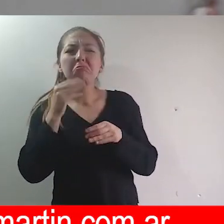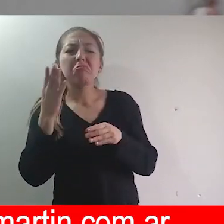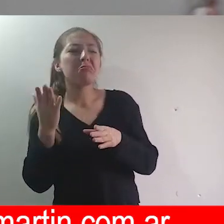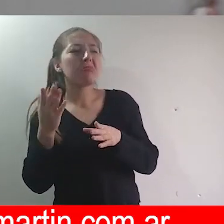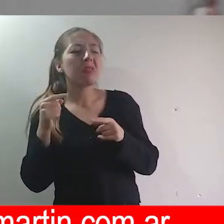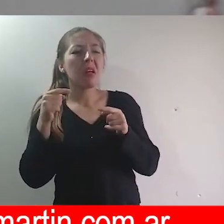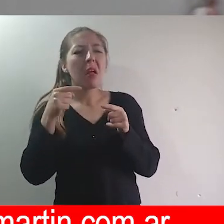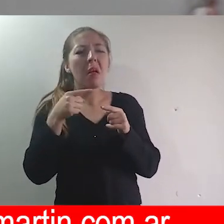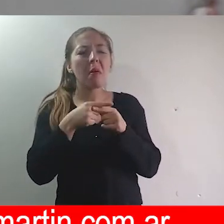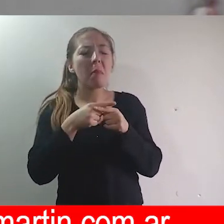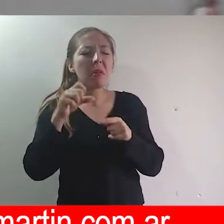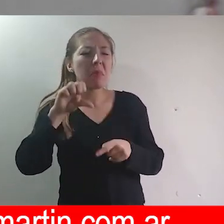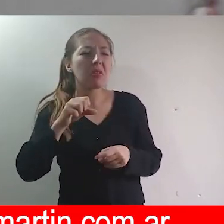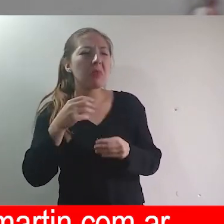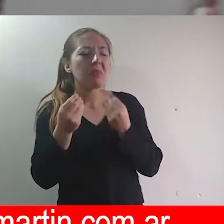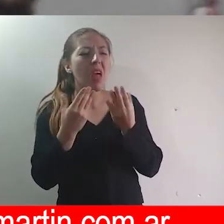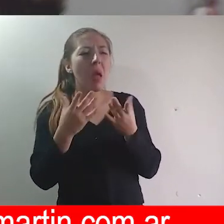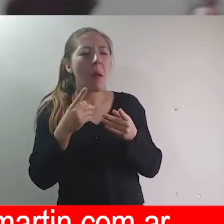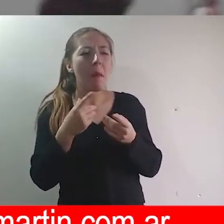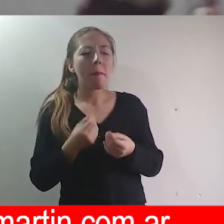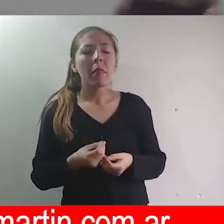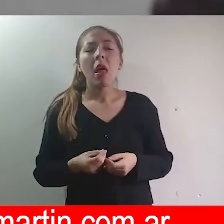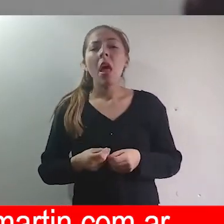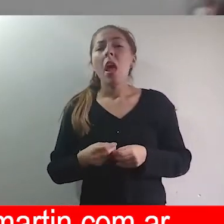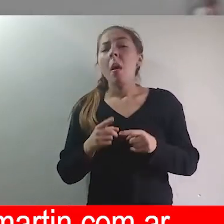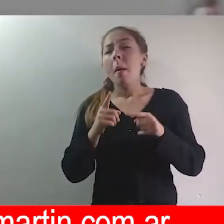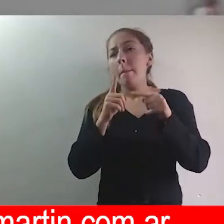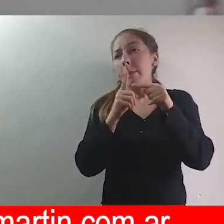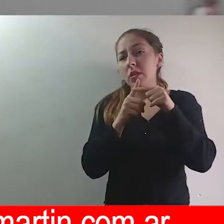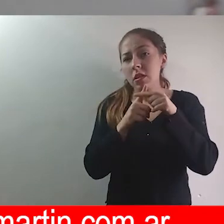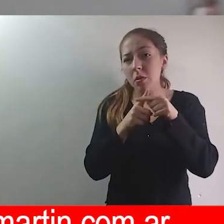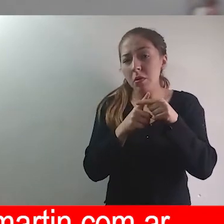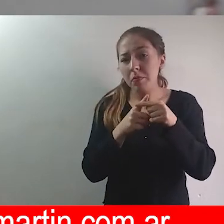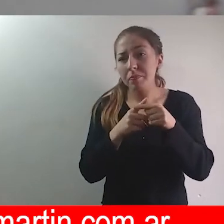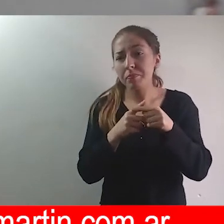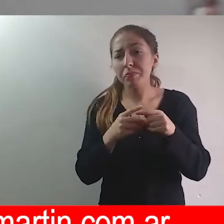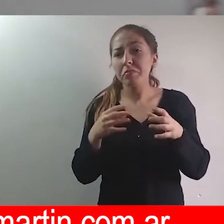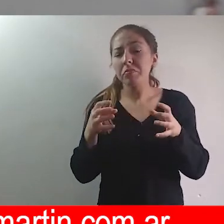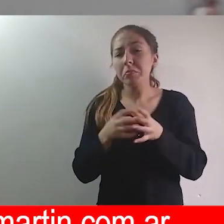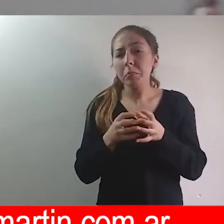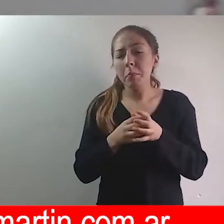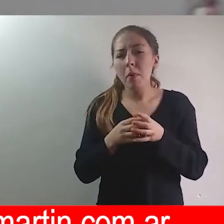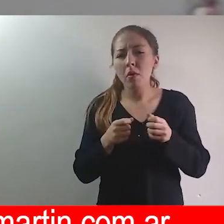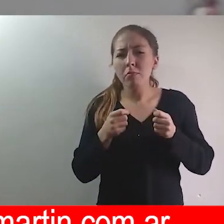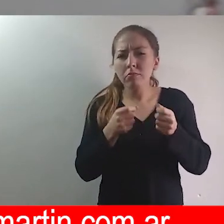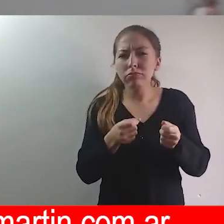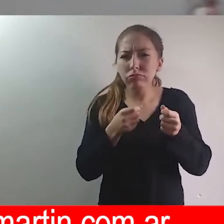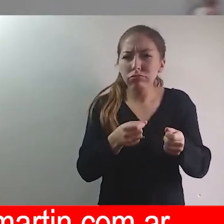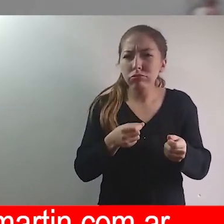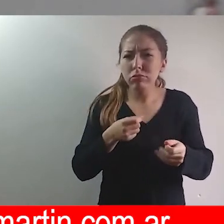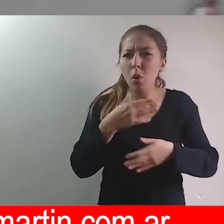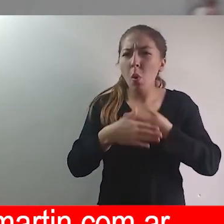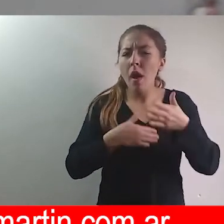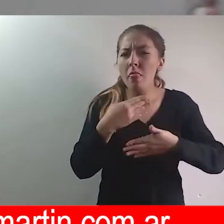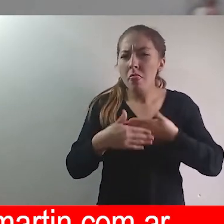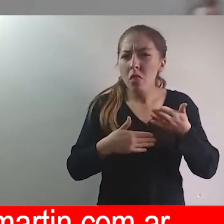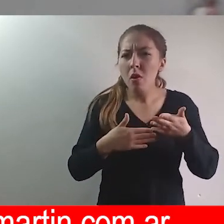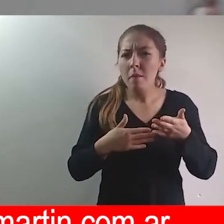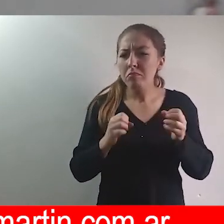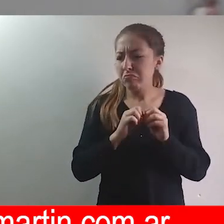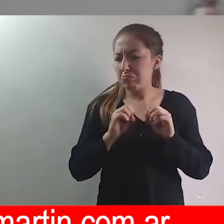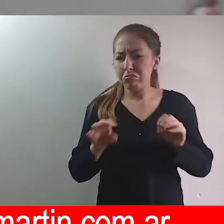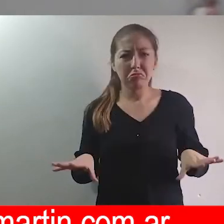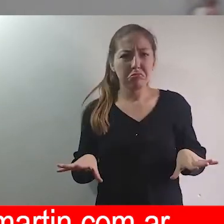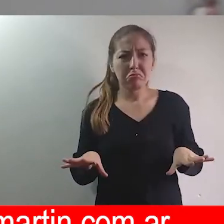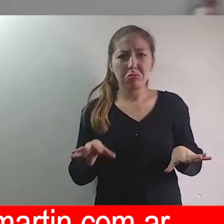positivo a pesar de esta derrota? Positivo la actitud. La actitud, el equipo siempre metió, intentó jugar. No bajamos